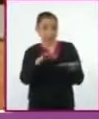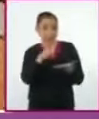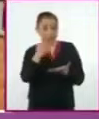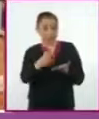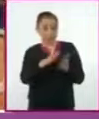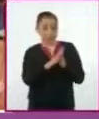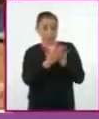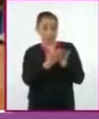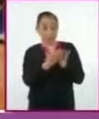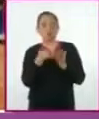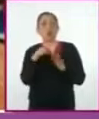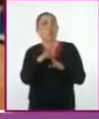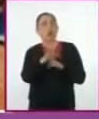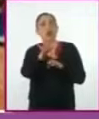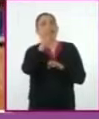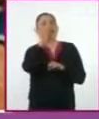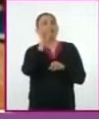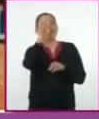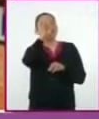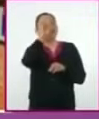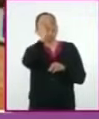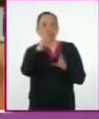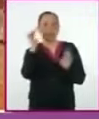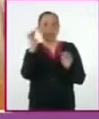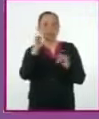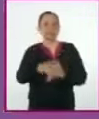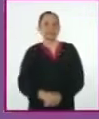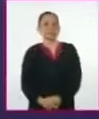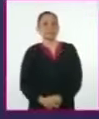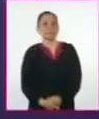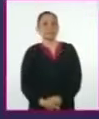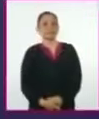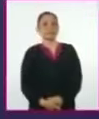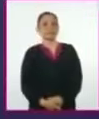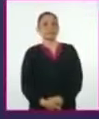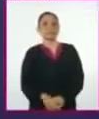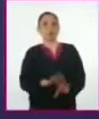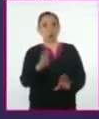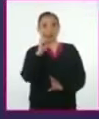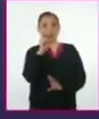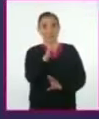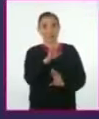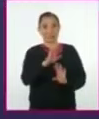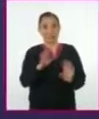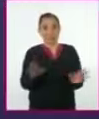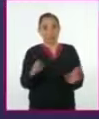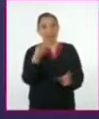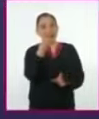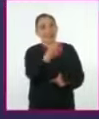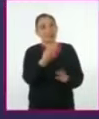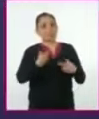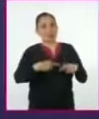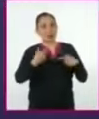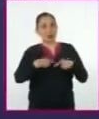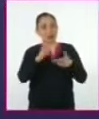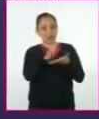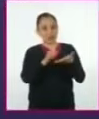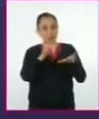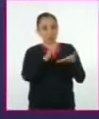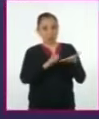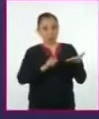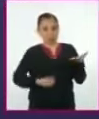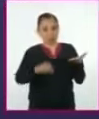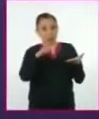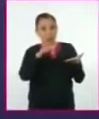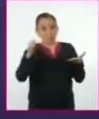autores. ¿Cuál me recomiendan para empezar? Adiós. Como pudiste ver, estos autores son parte